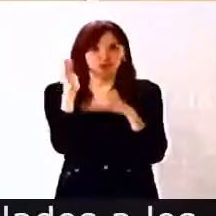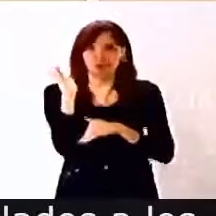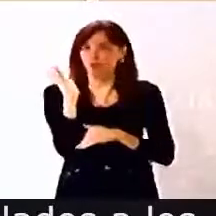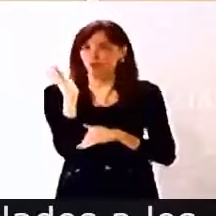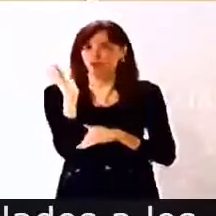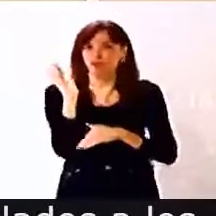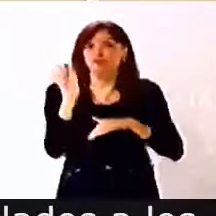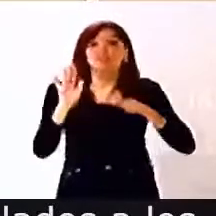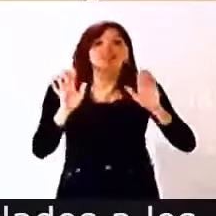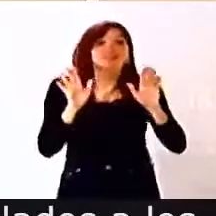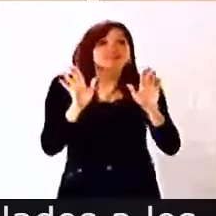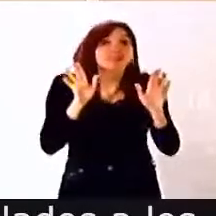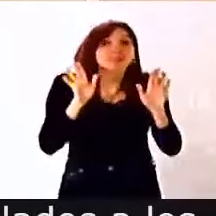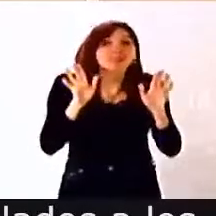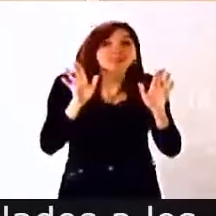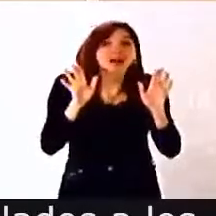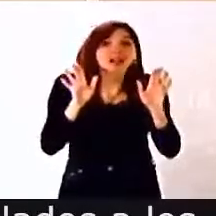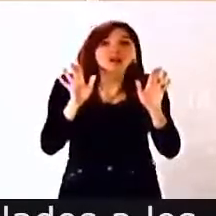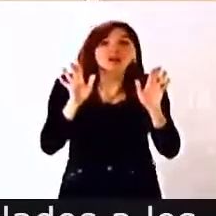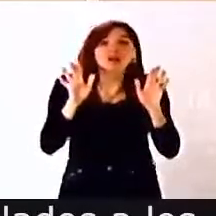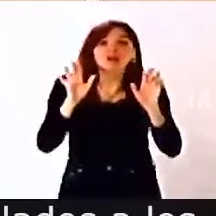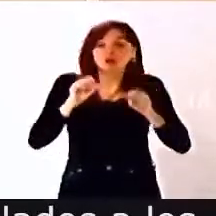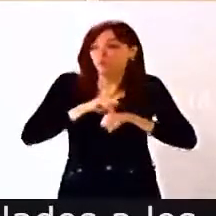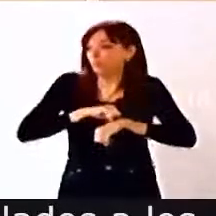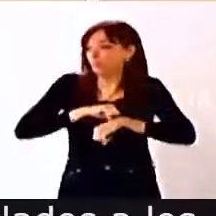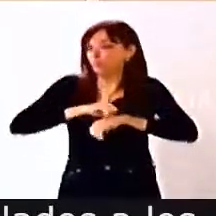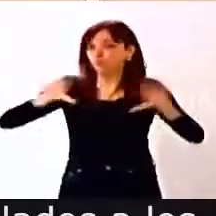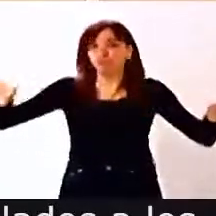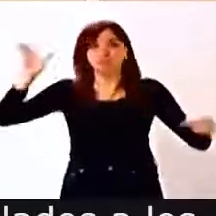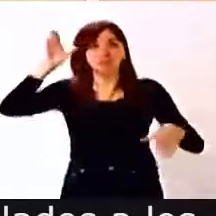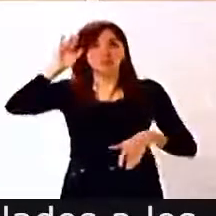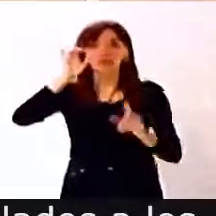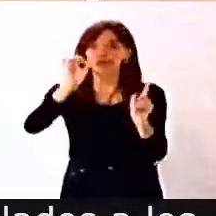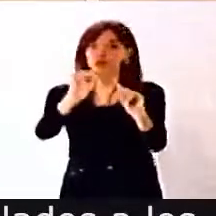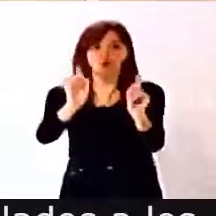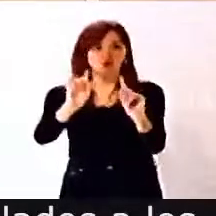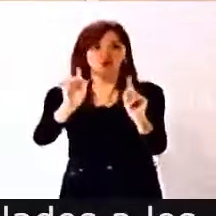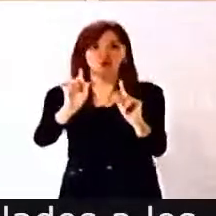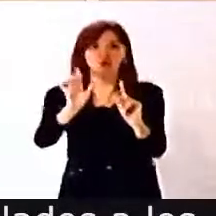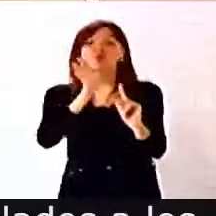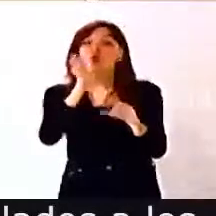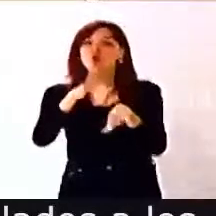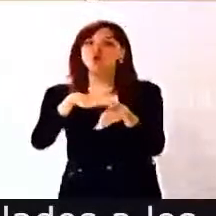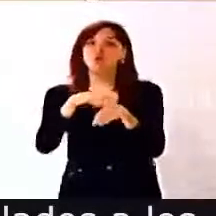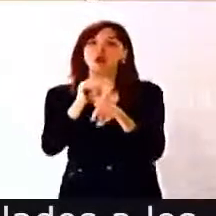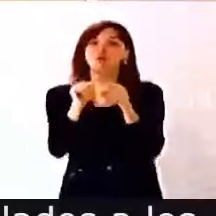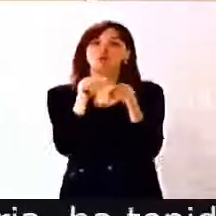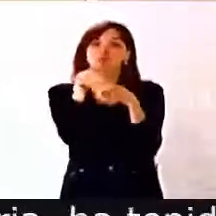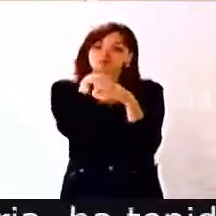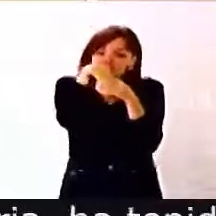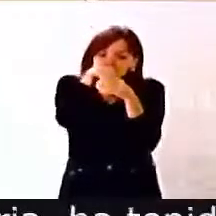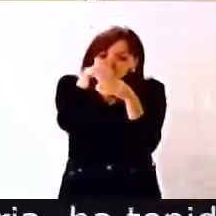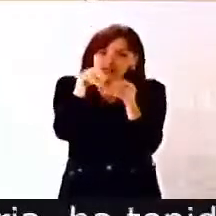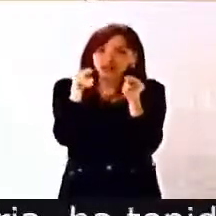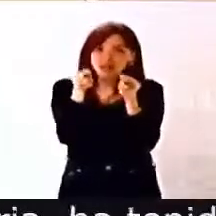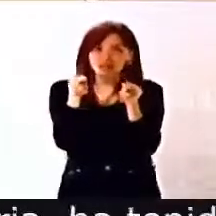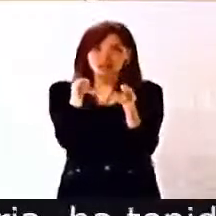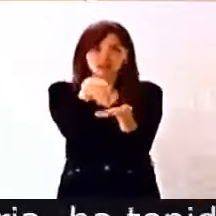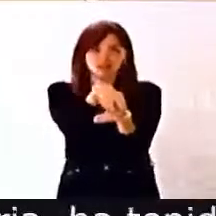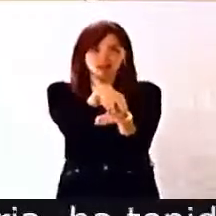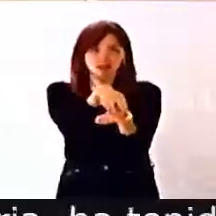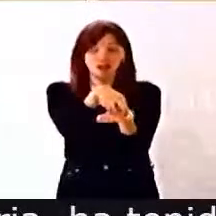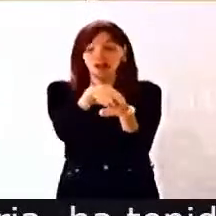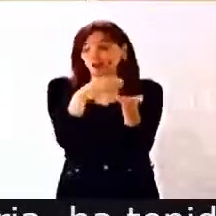pero no lo tiene en la transmisión comunitaria, es que ha tenido un brote en la residencia. Y entonces, en poblaciones que tienen